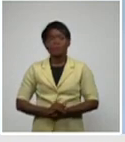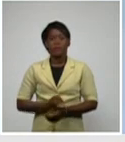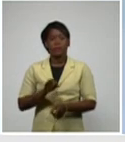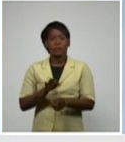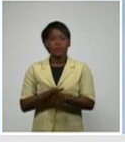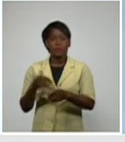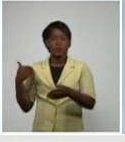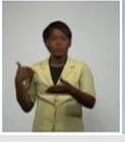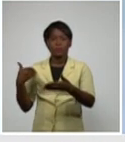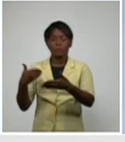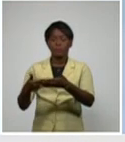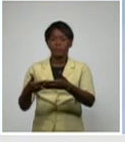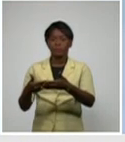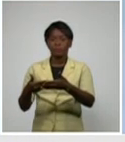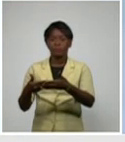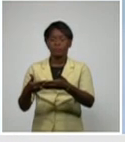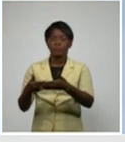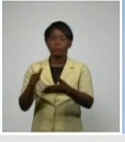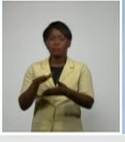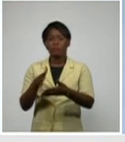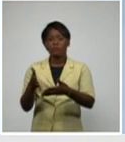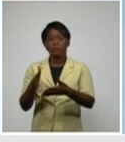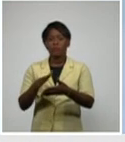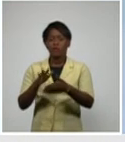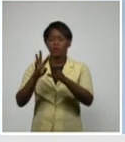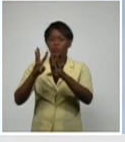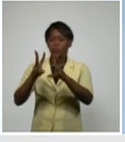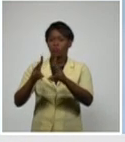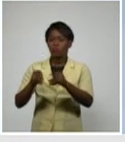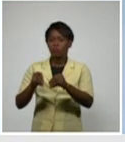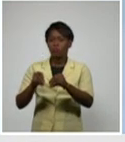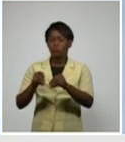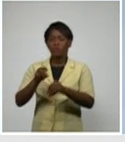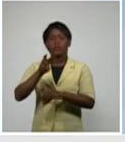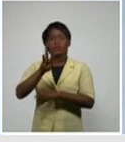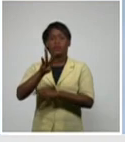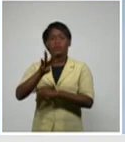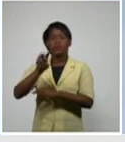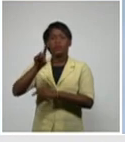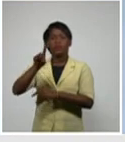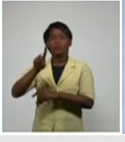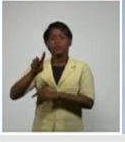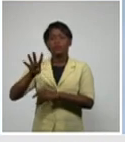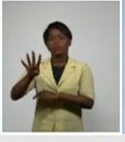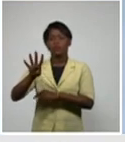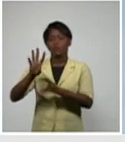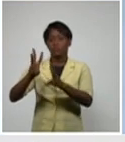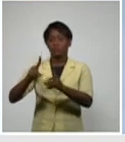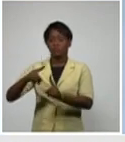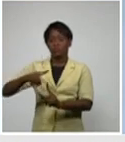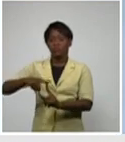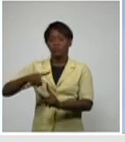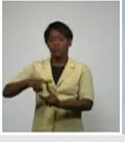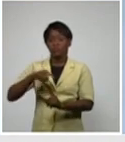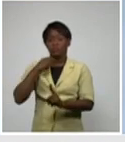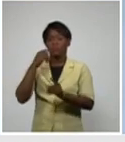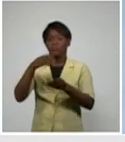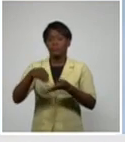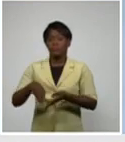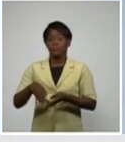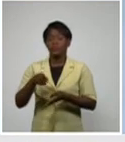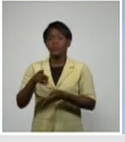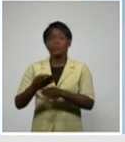pandemia, pues asciende a 314, lo cual da una letalidad de un